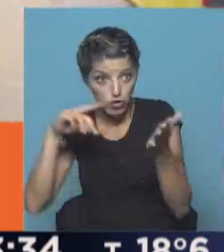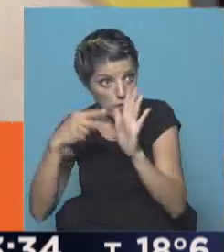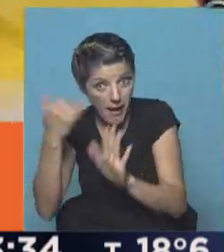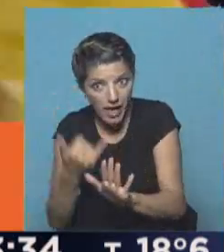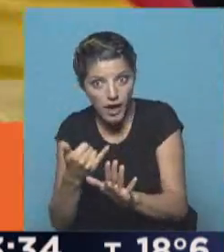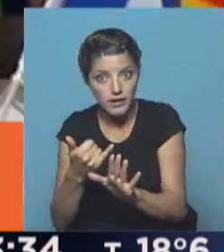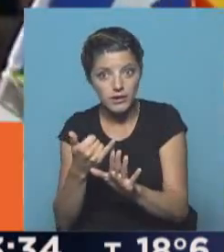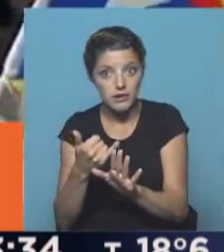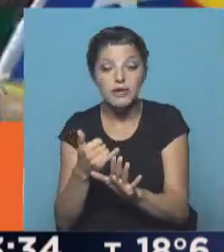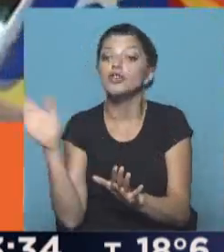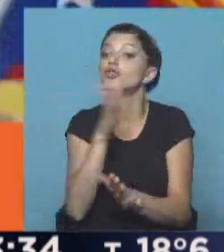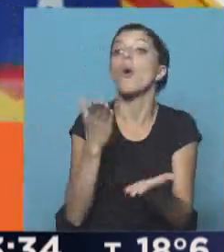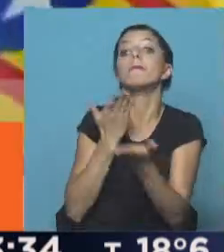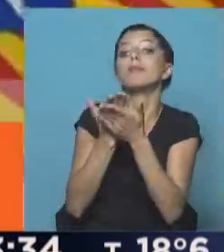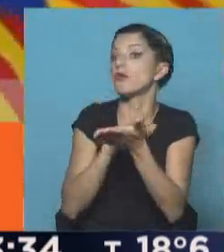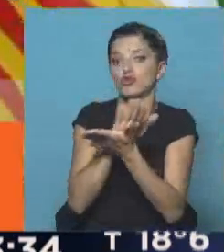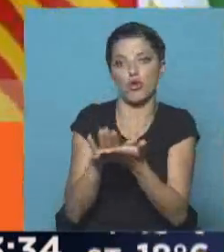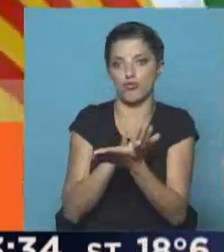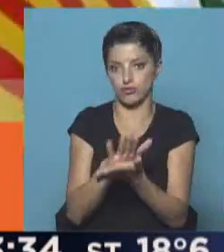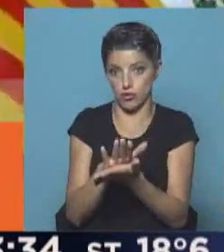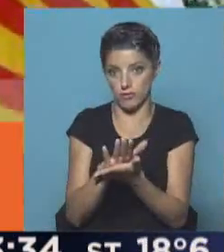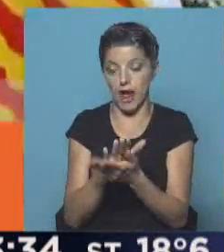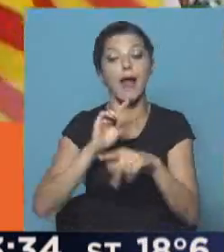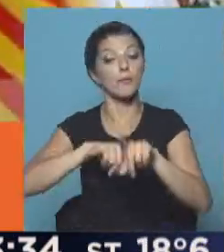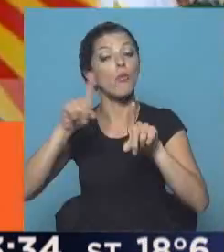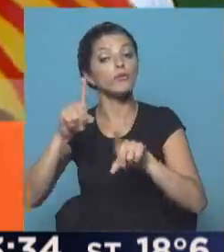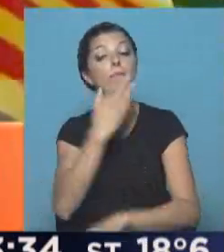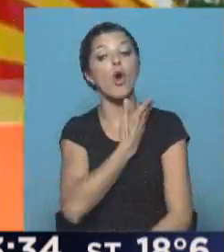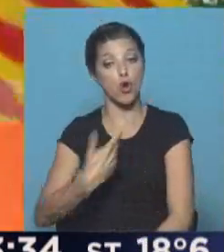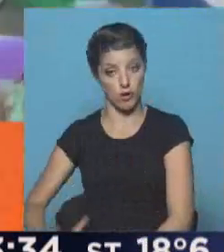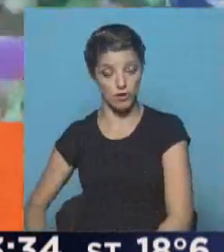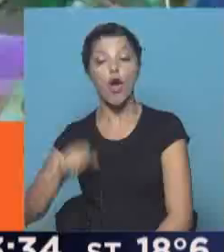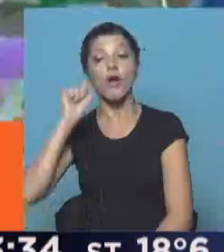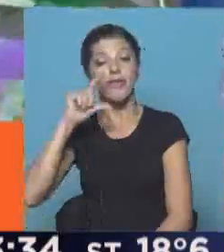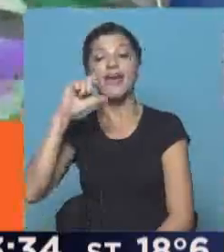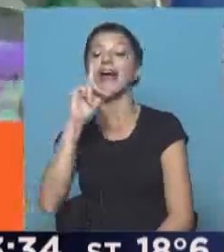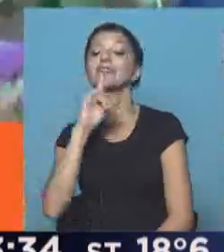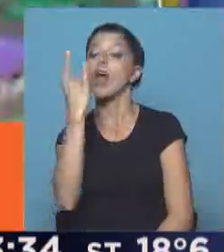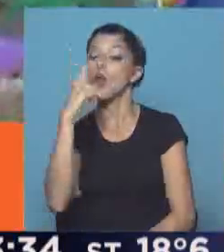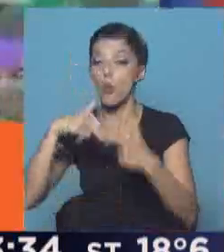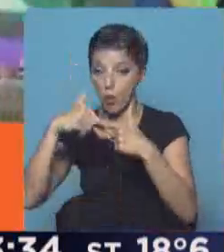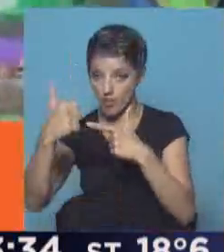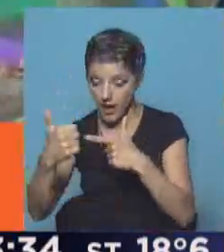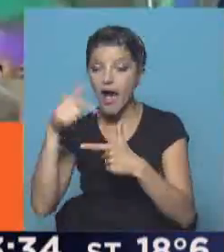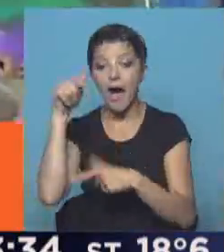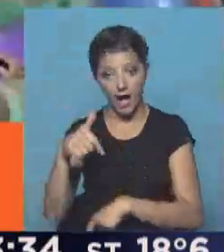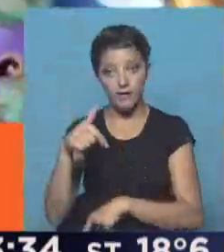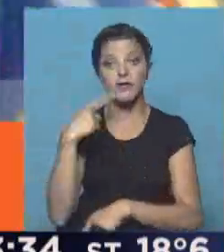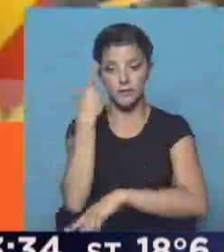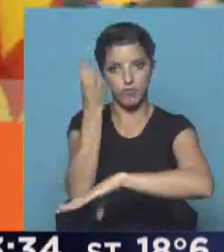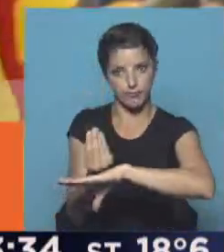demanda directamente una respuesta y que el gobierno catalán tiene un mandato, tanto parlamentario como